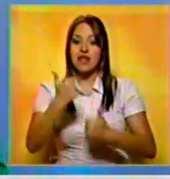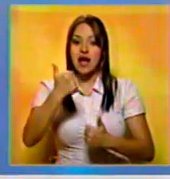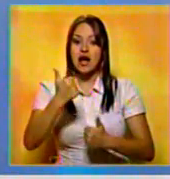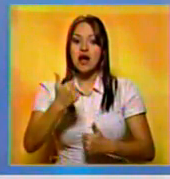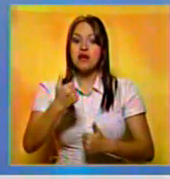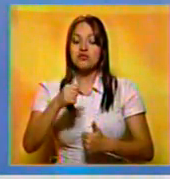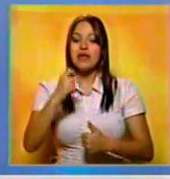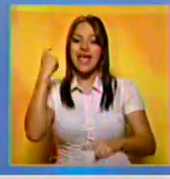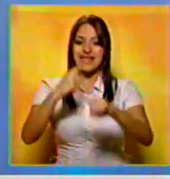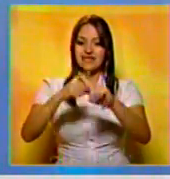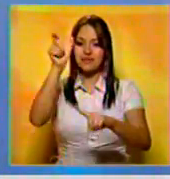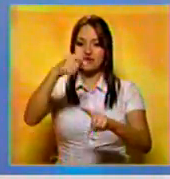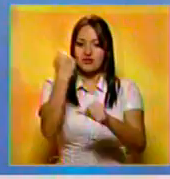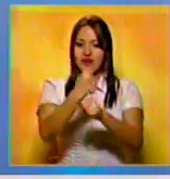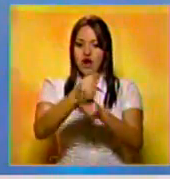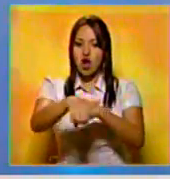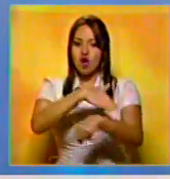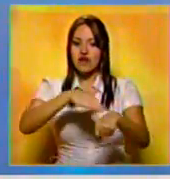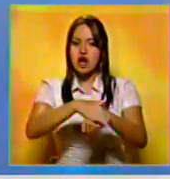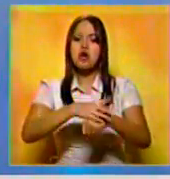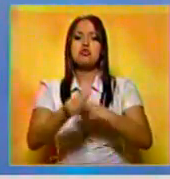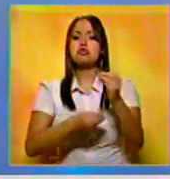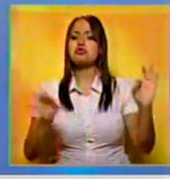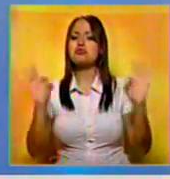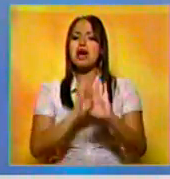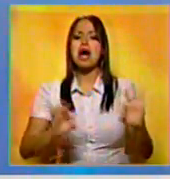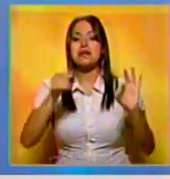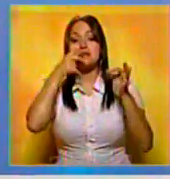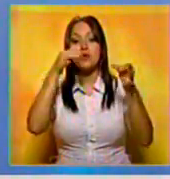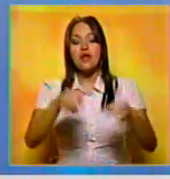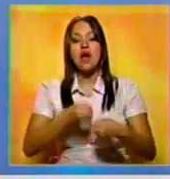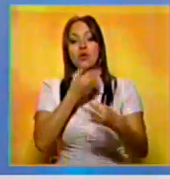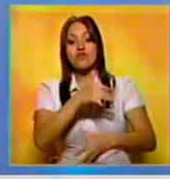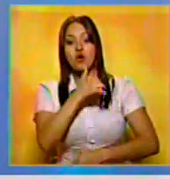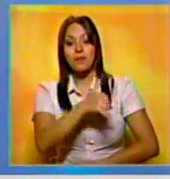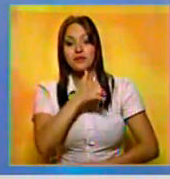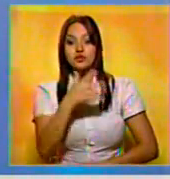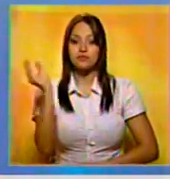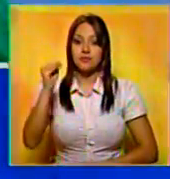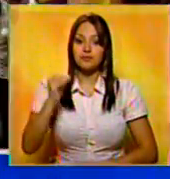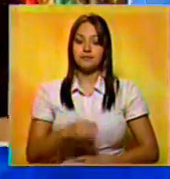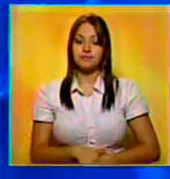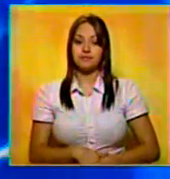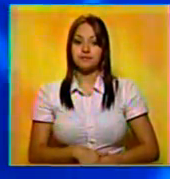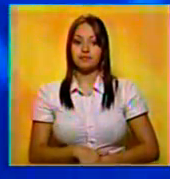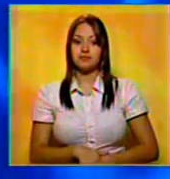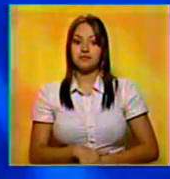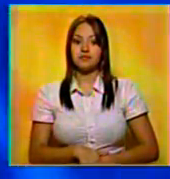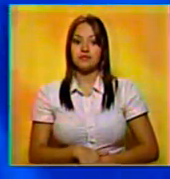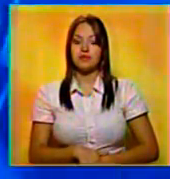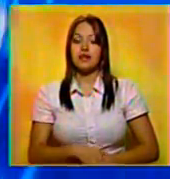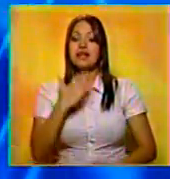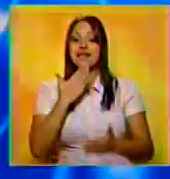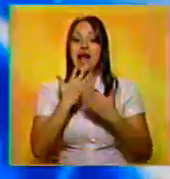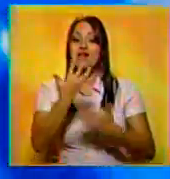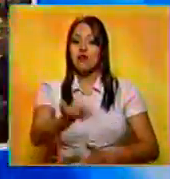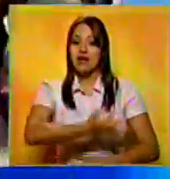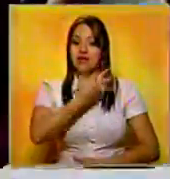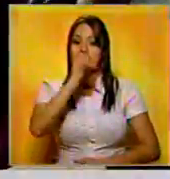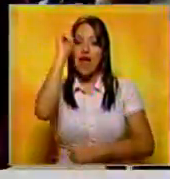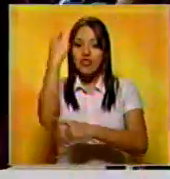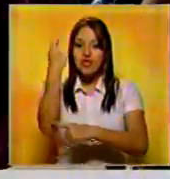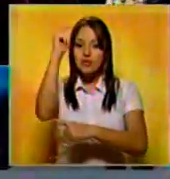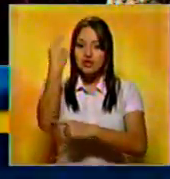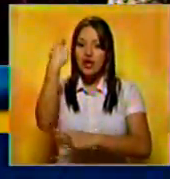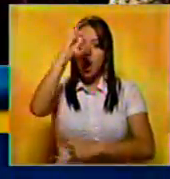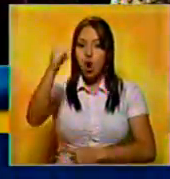son exfuncionarios de gobierno y no hicieron nada por la seguridad. Gualesca Manzi nos cuenta más. Sí, gracias. Muy buenas tardes. El diputado